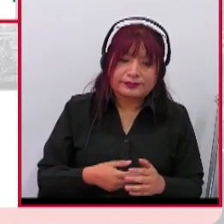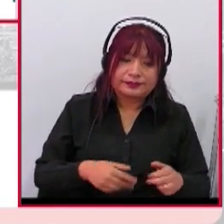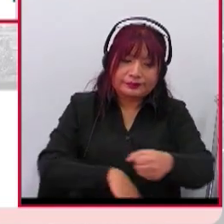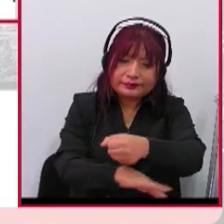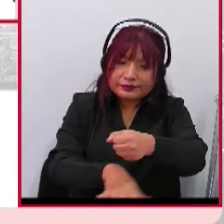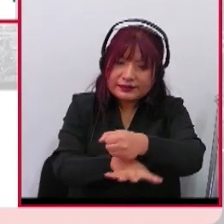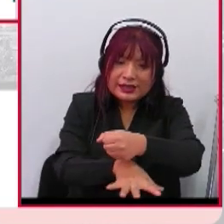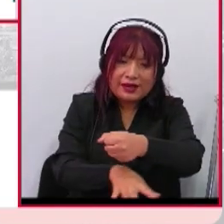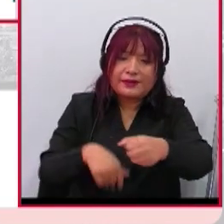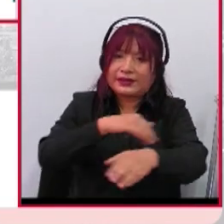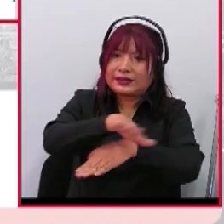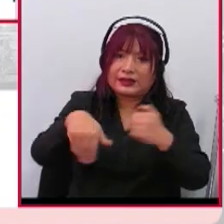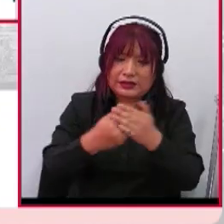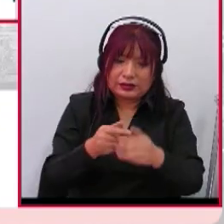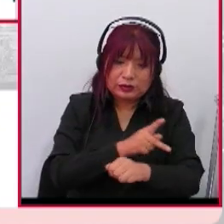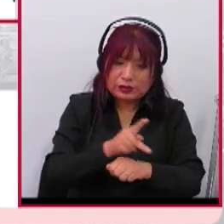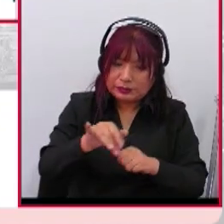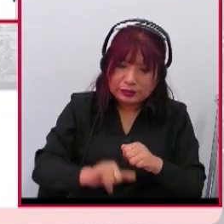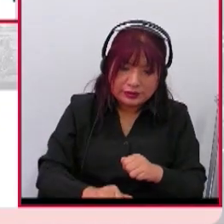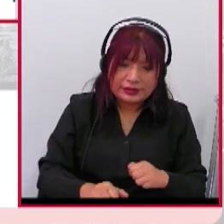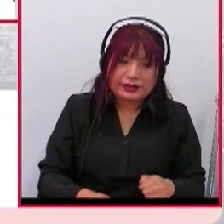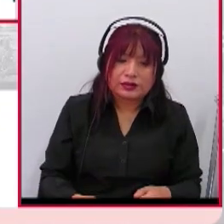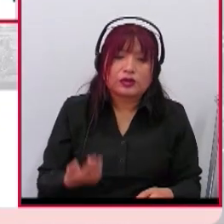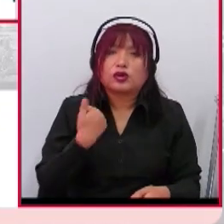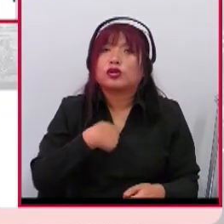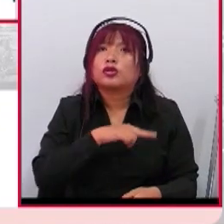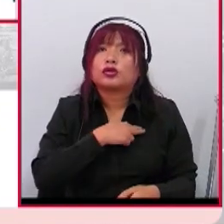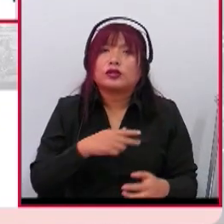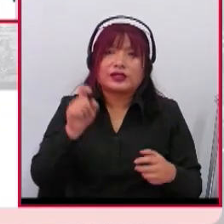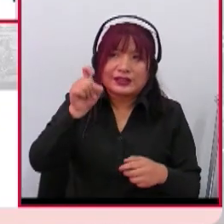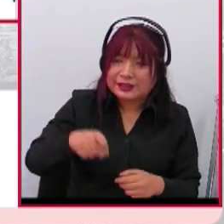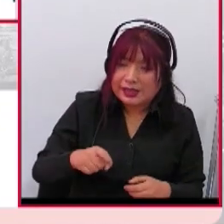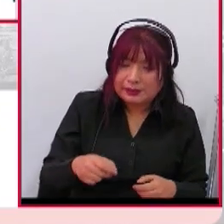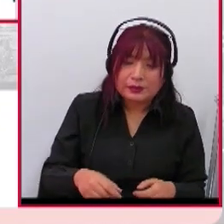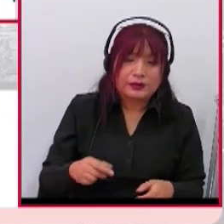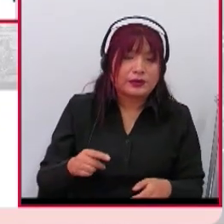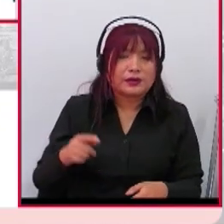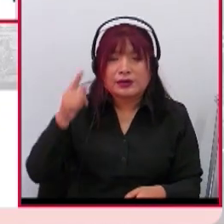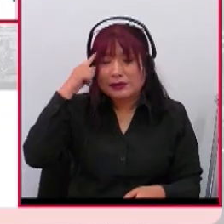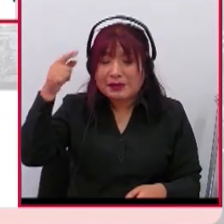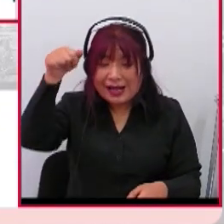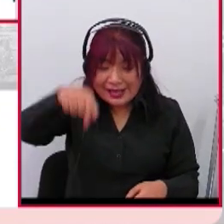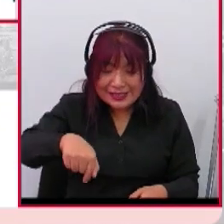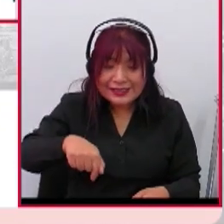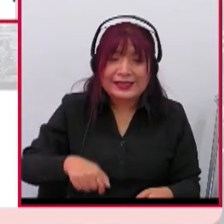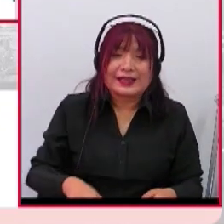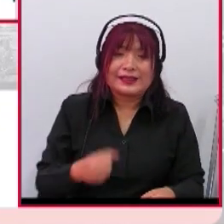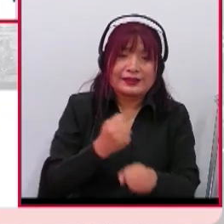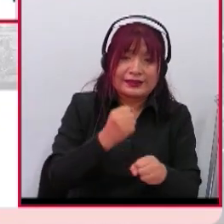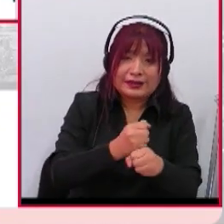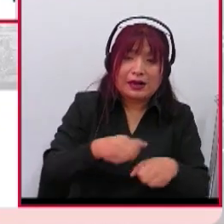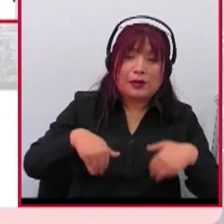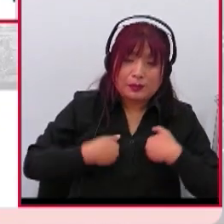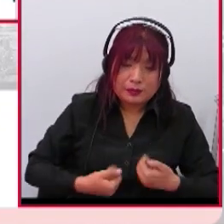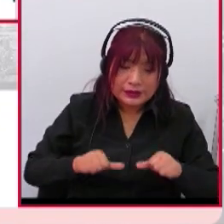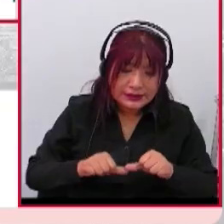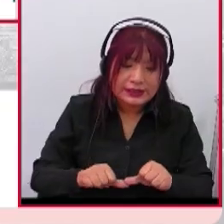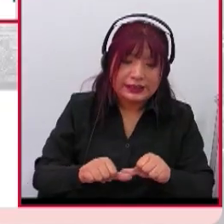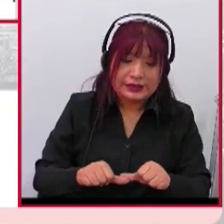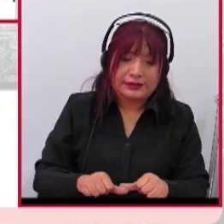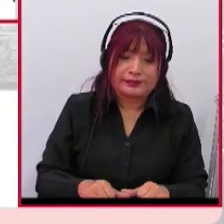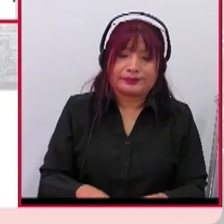fundamental. Es el fundamento que uno necesita para poner en marcha este tipo de infraestructuras.